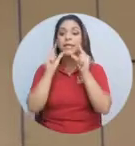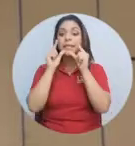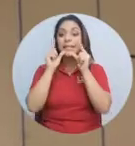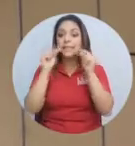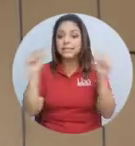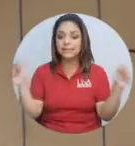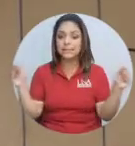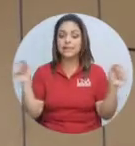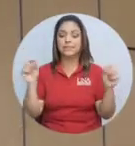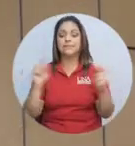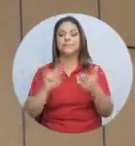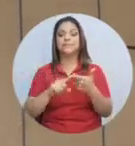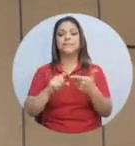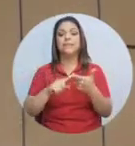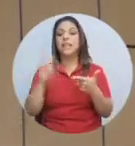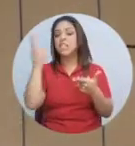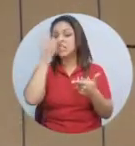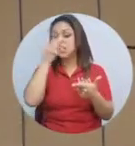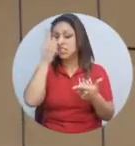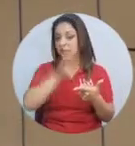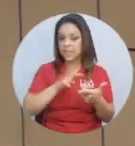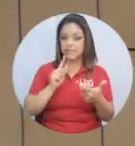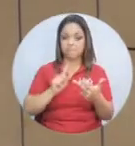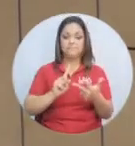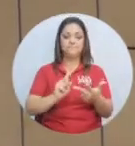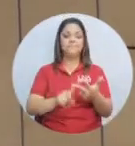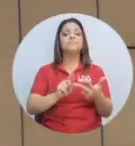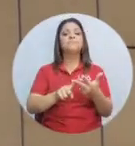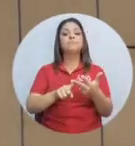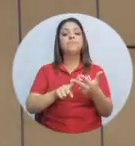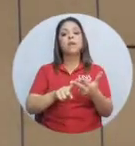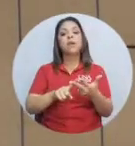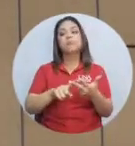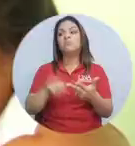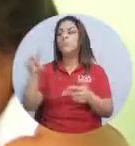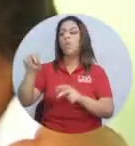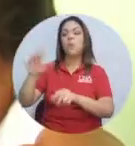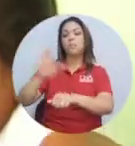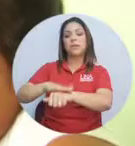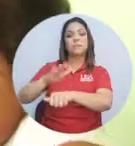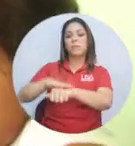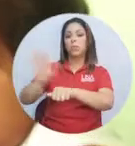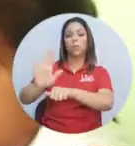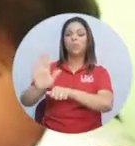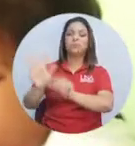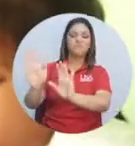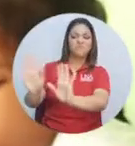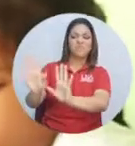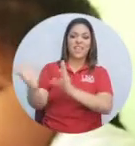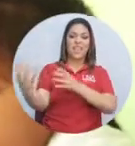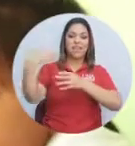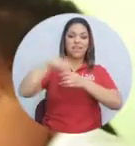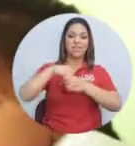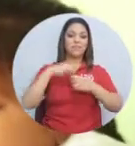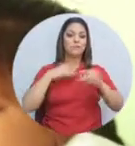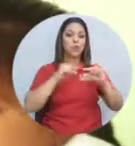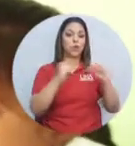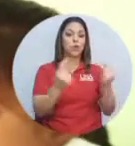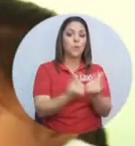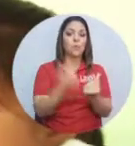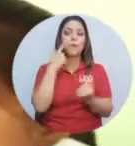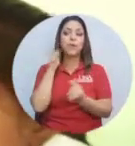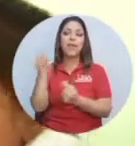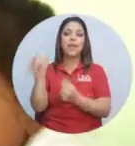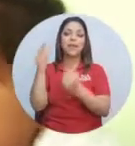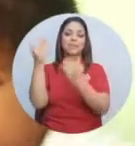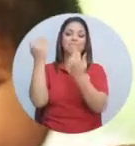chismes, chistes, no permitir que la persona estudiante ingrese al subgrupo de trabajo porque